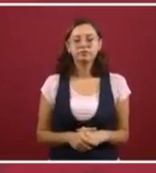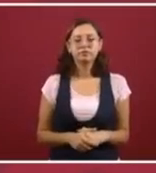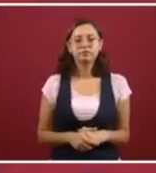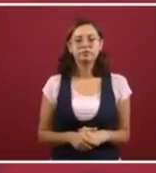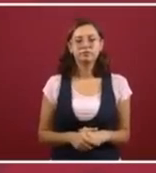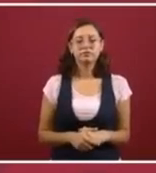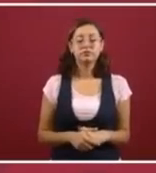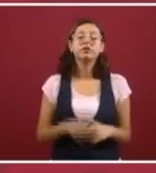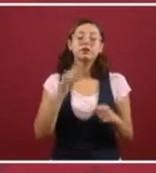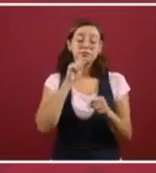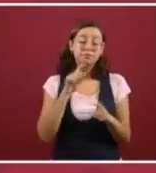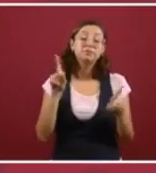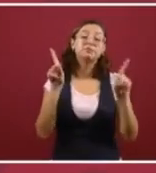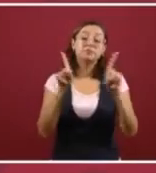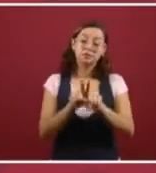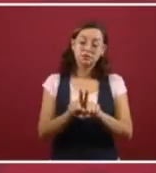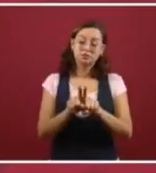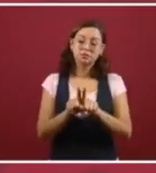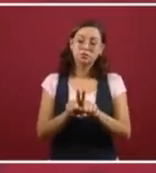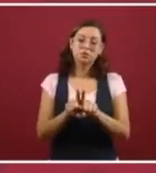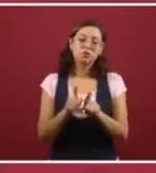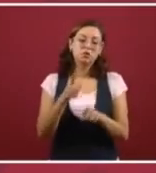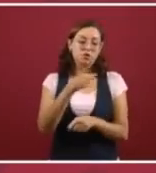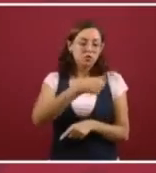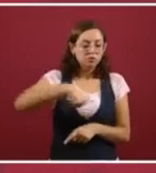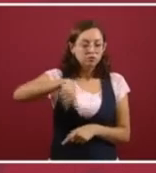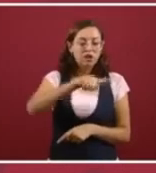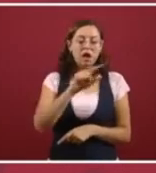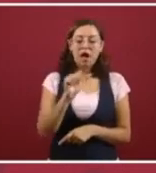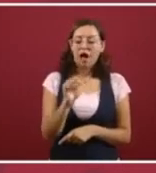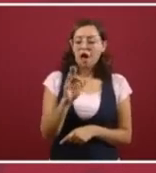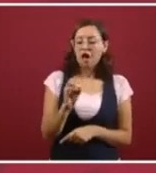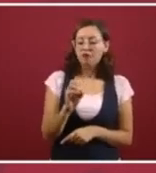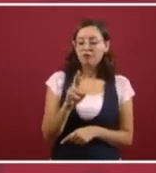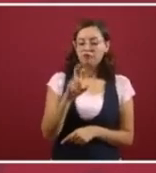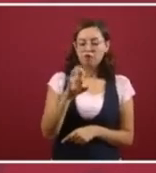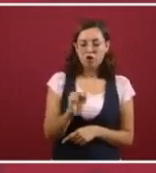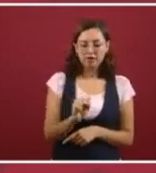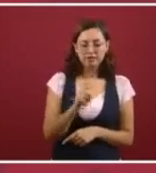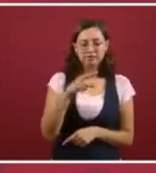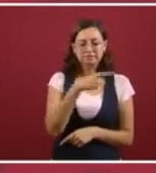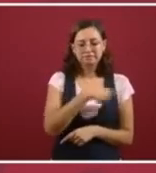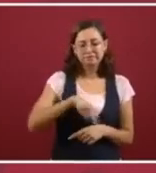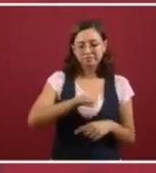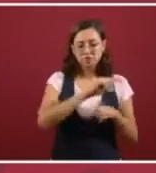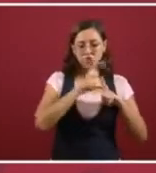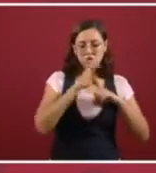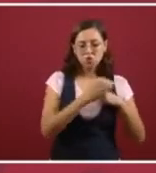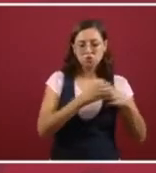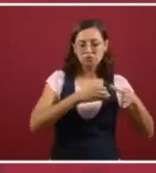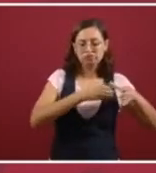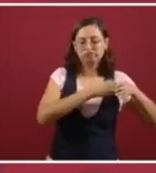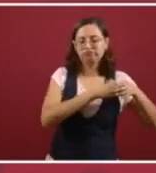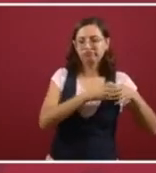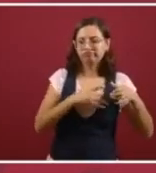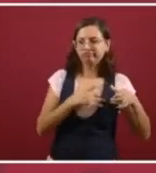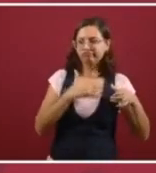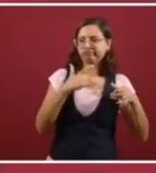voluntariamente los que administran las Afores están dispuestos a